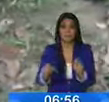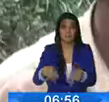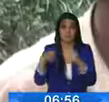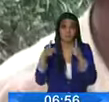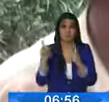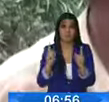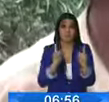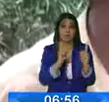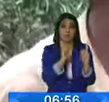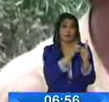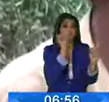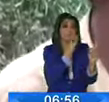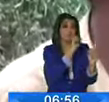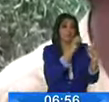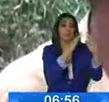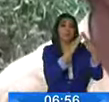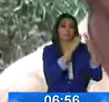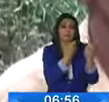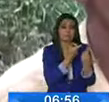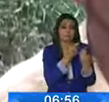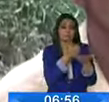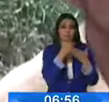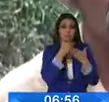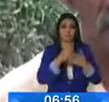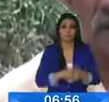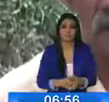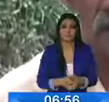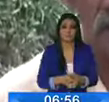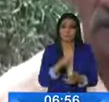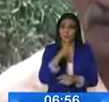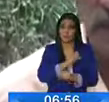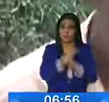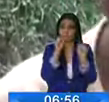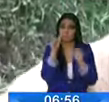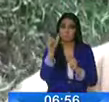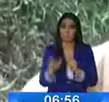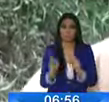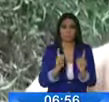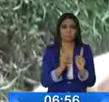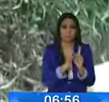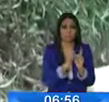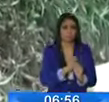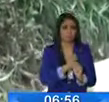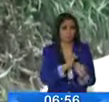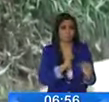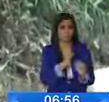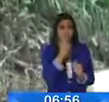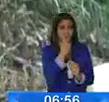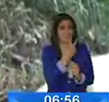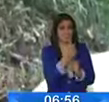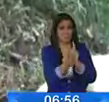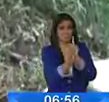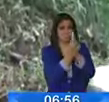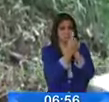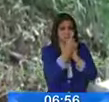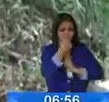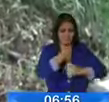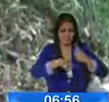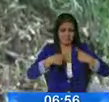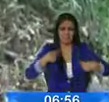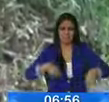ayuda una señora a las doce y media de la mañana pero les veo hacia hereda las